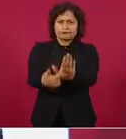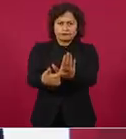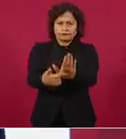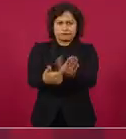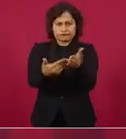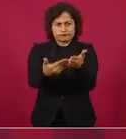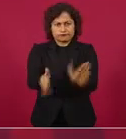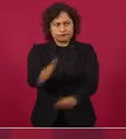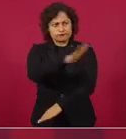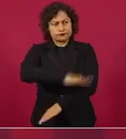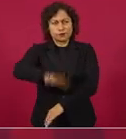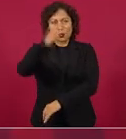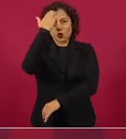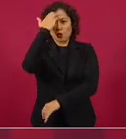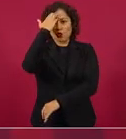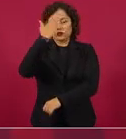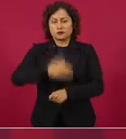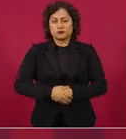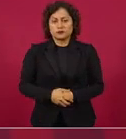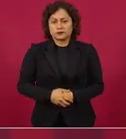públicos,